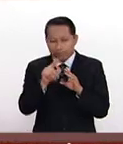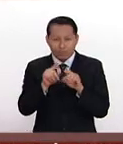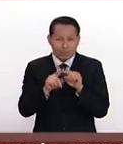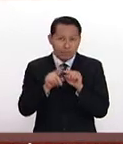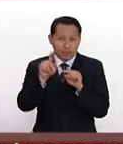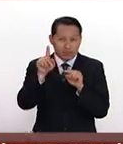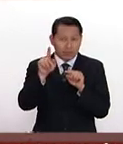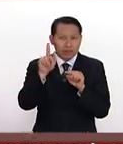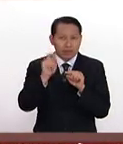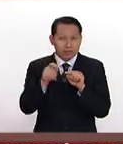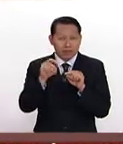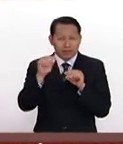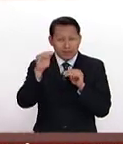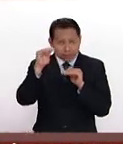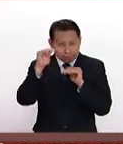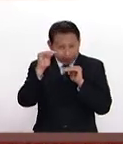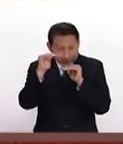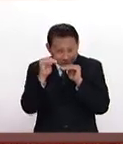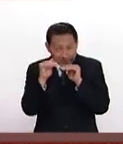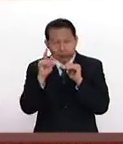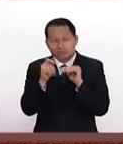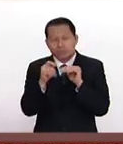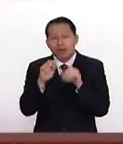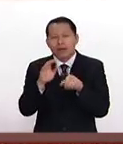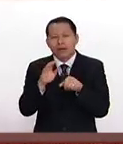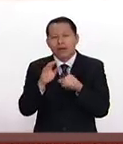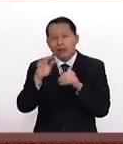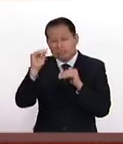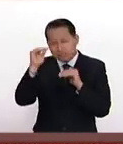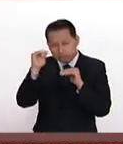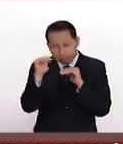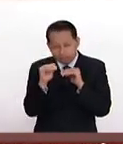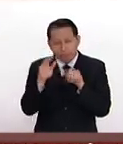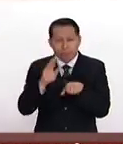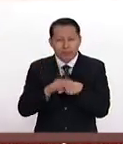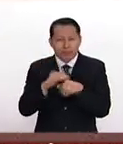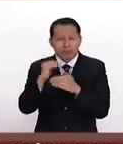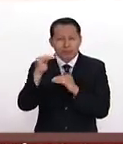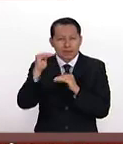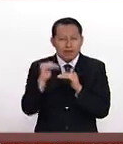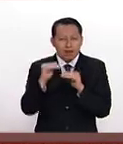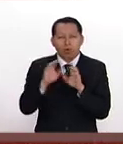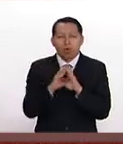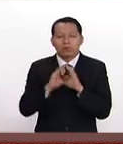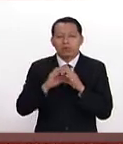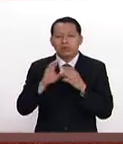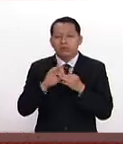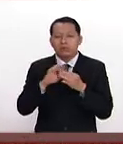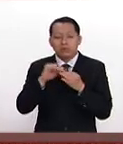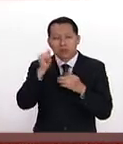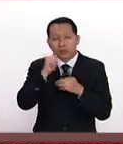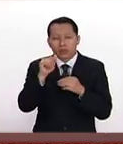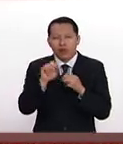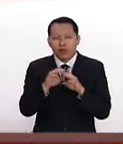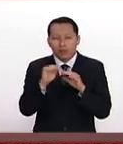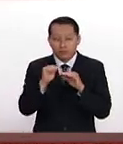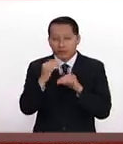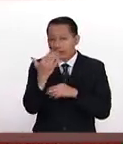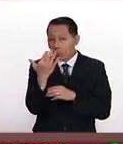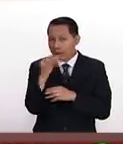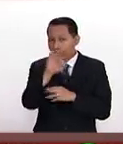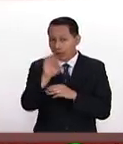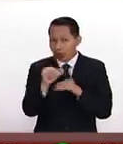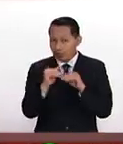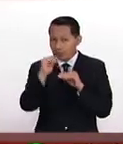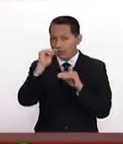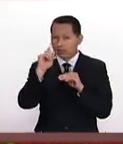en donde se estrecha el nivel más bajo de confianza pero pienses es interesante porque nunca deja de pasar de 50 en el